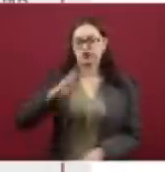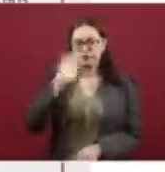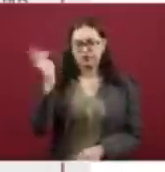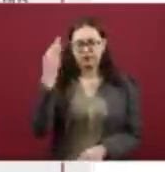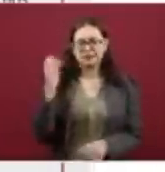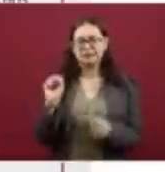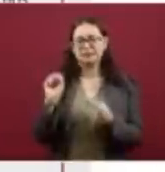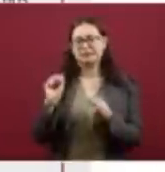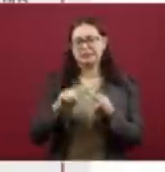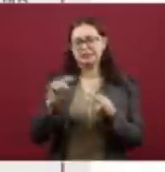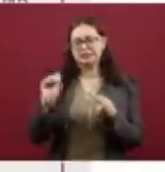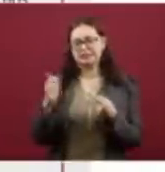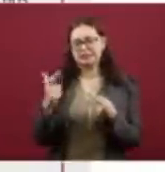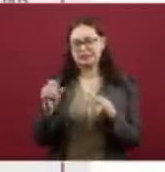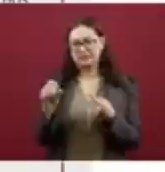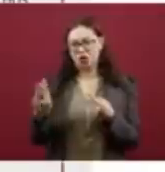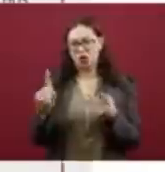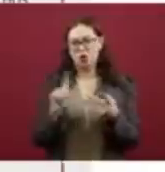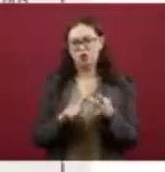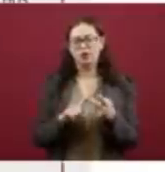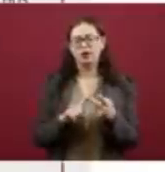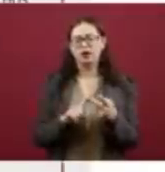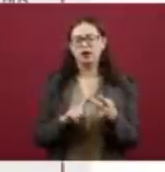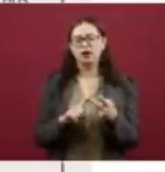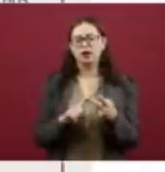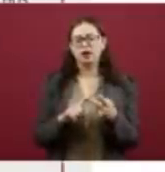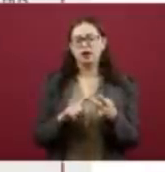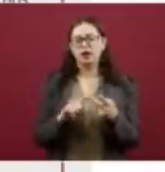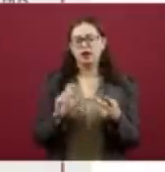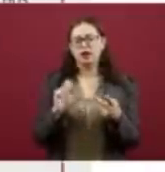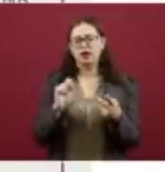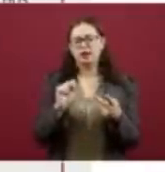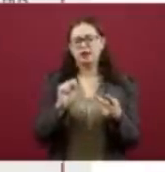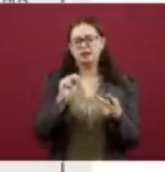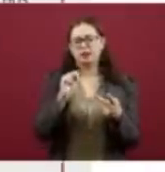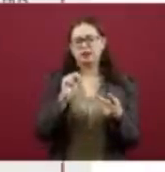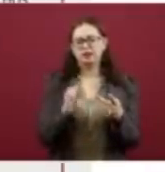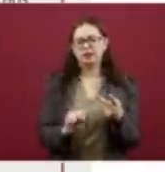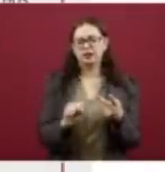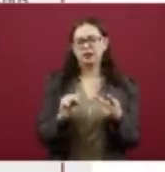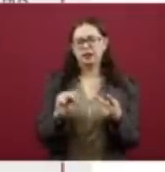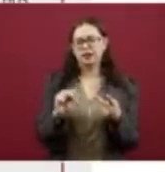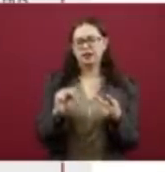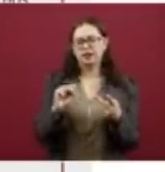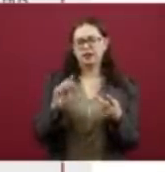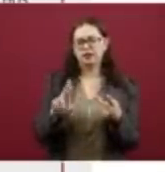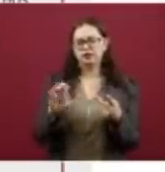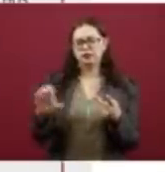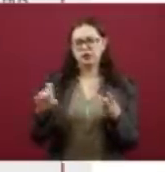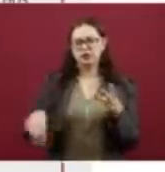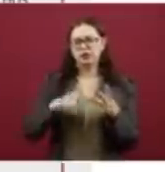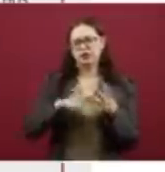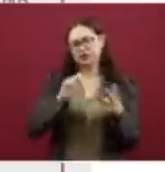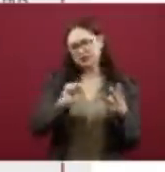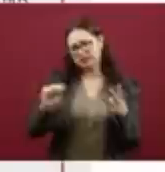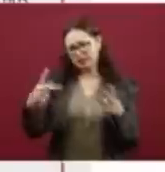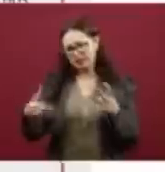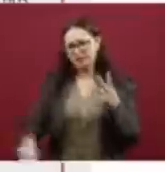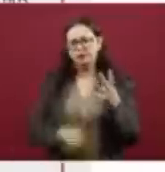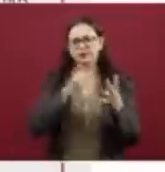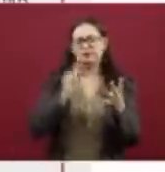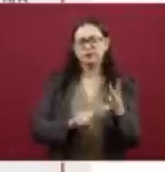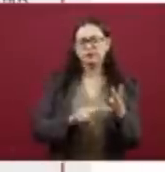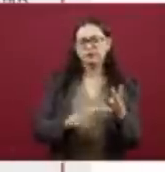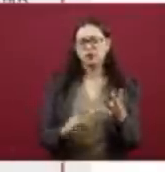de Gobernación, la Secretaría de Seguridad y Protección Ciudadana y la Secretaría de Relaciones Exteriores. Dos órganos